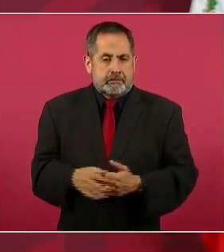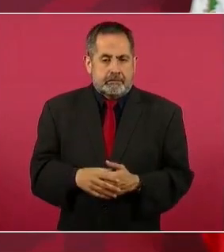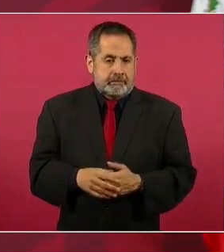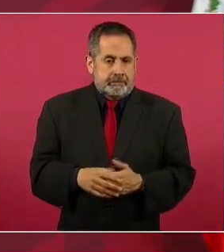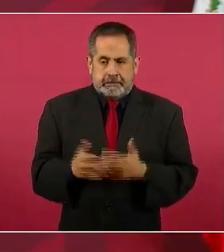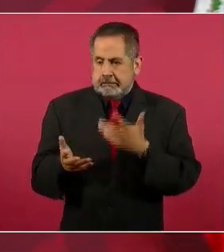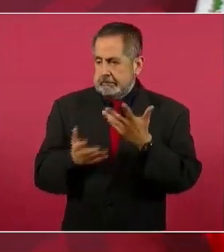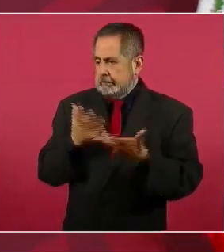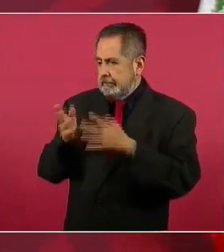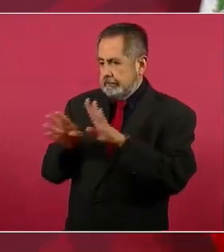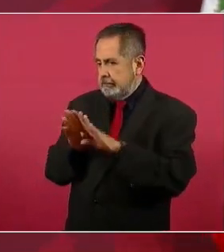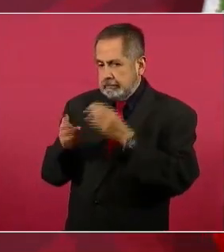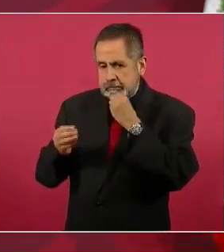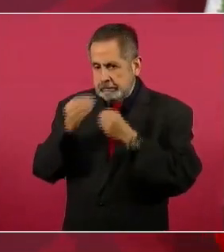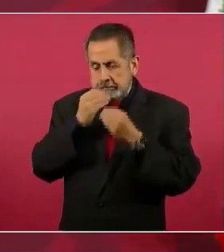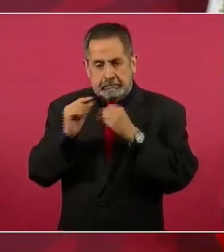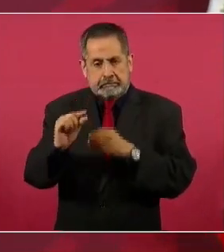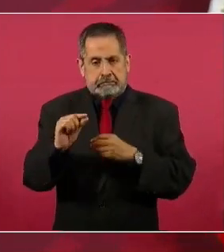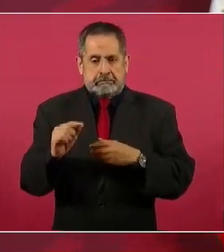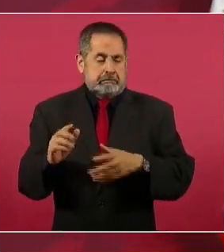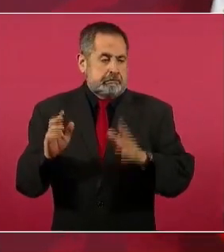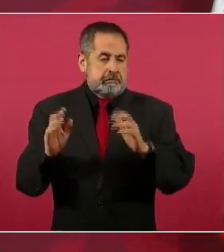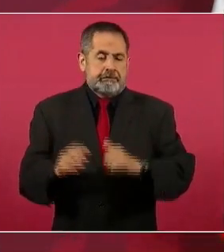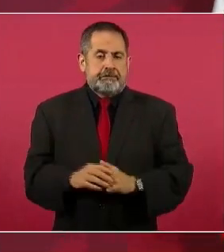deja de comer o come menos,